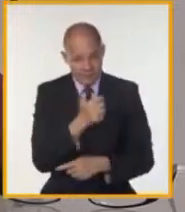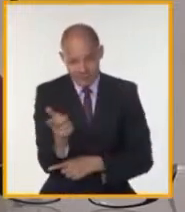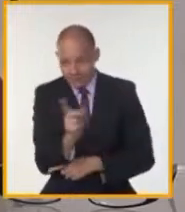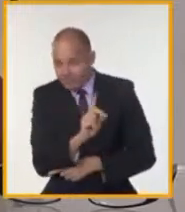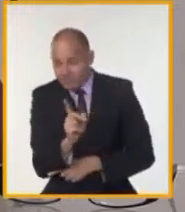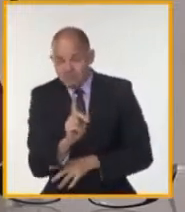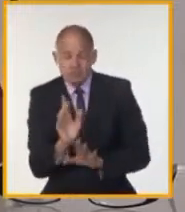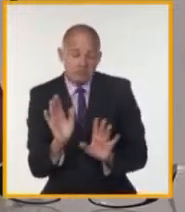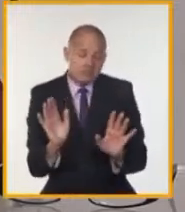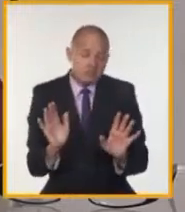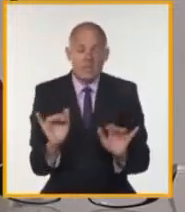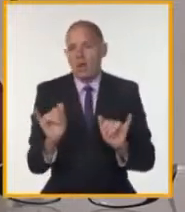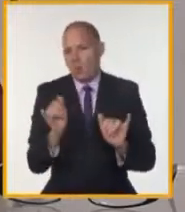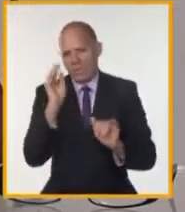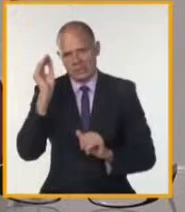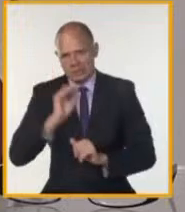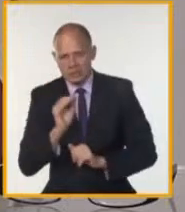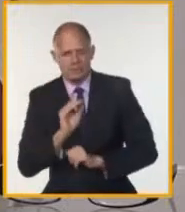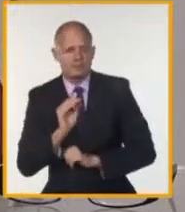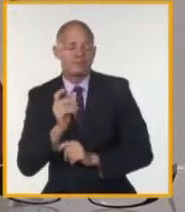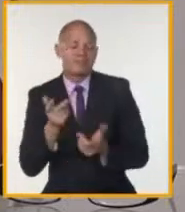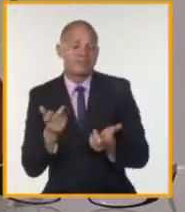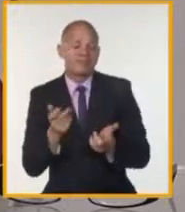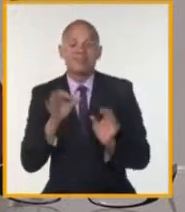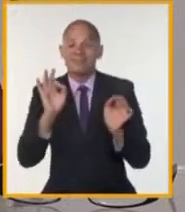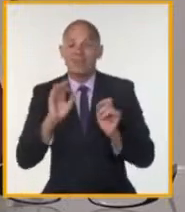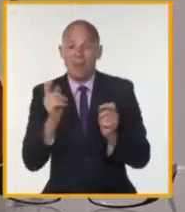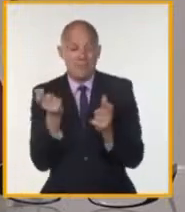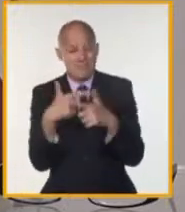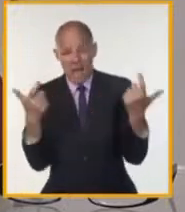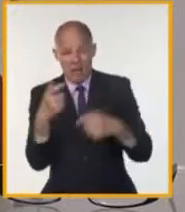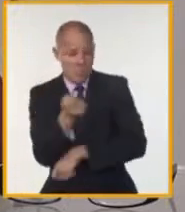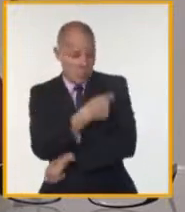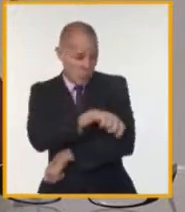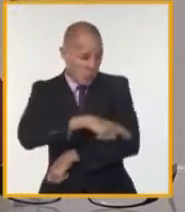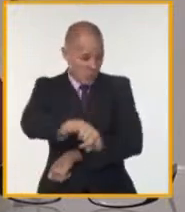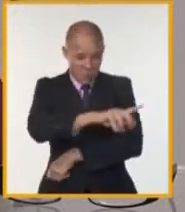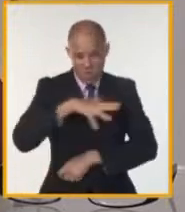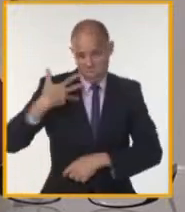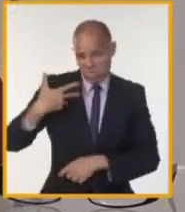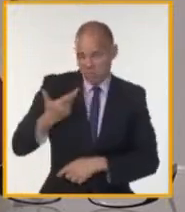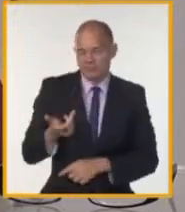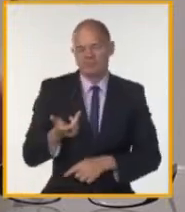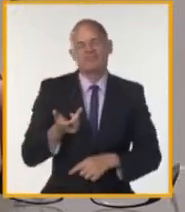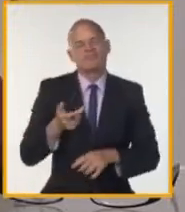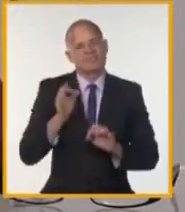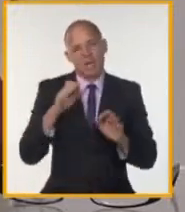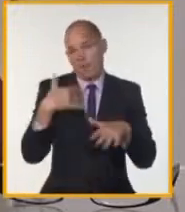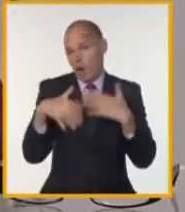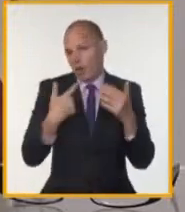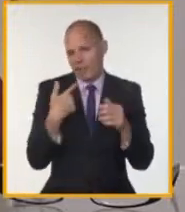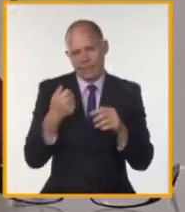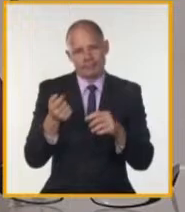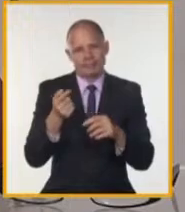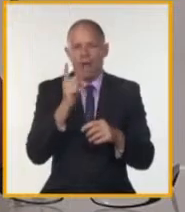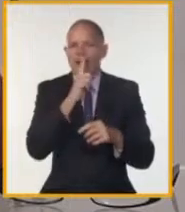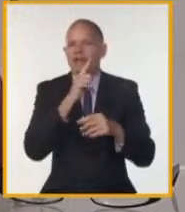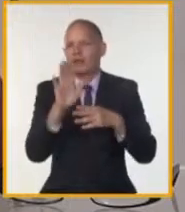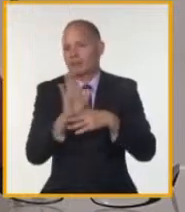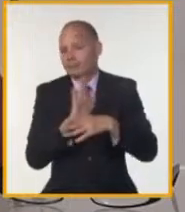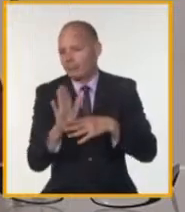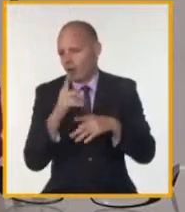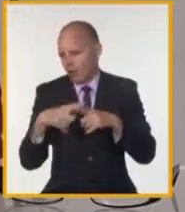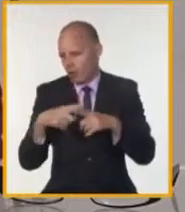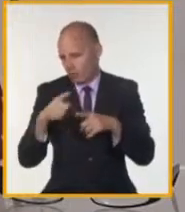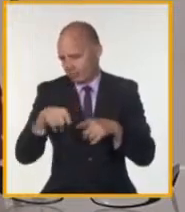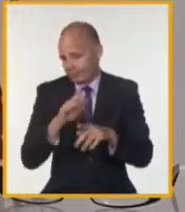población, de todas las quejas que tenemos, el tema de gacela principalmente, todo el tema de ruta, el tema de triciclo, de ahí mismo, nosotros tomamos de eso, hicimos un plan de medidas, hay medidas de